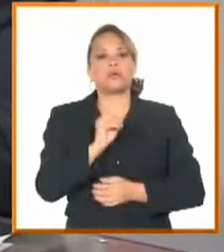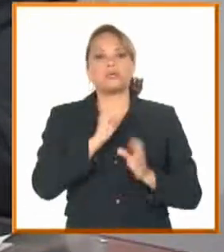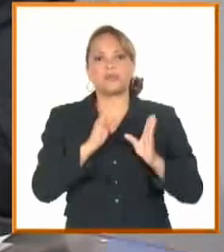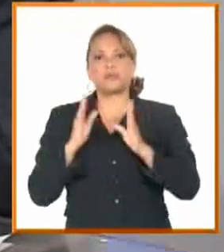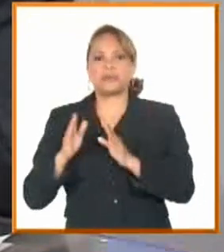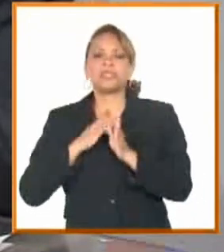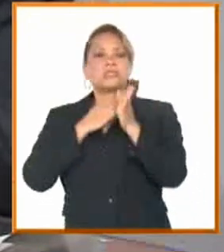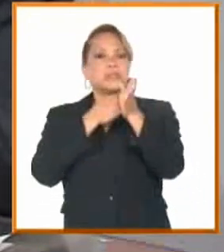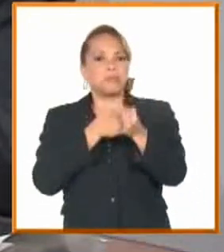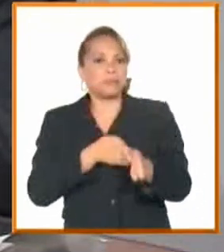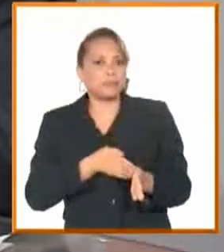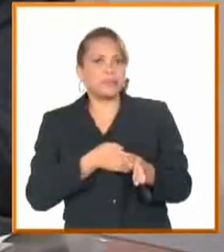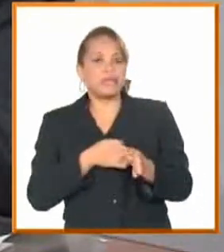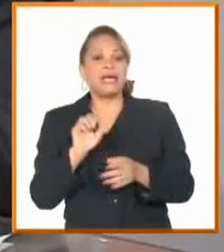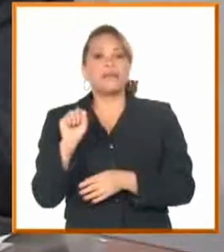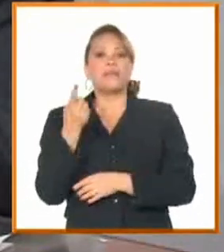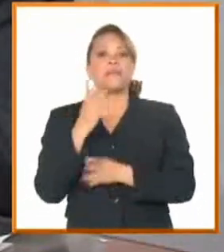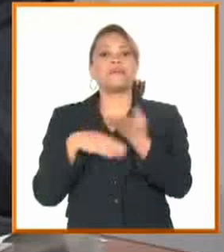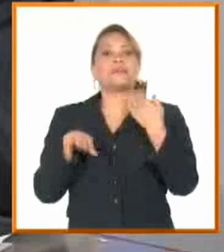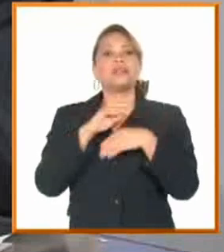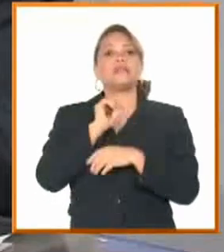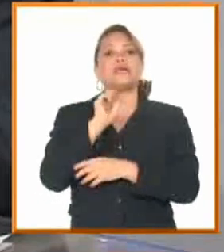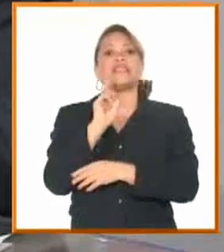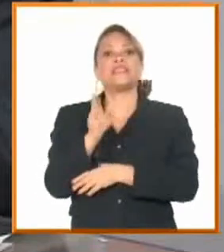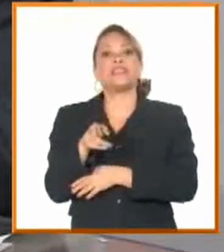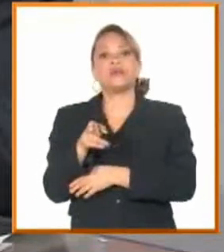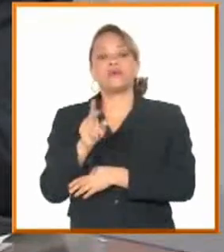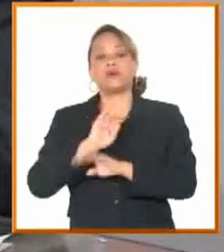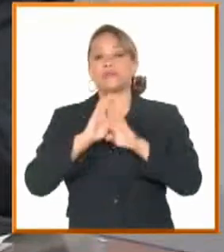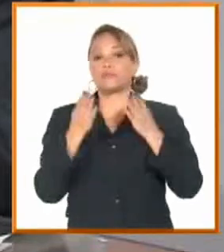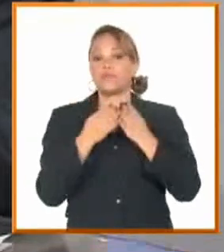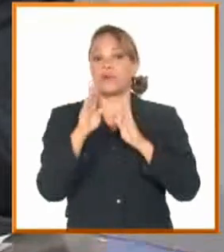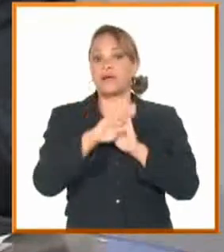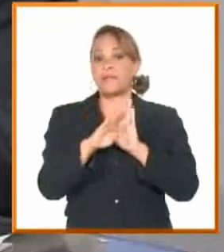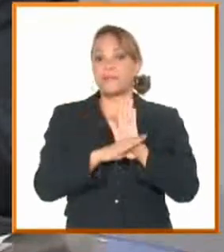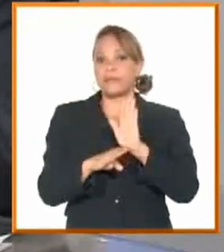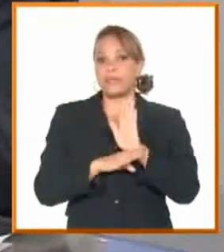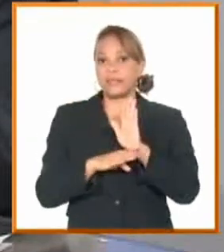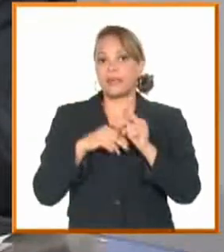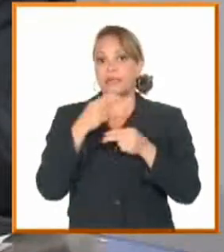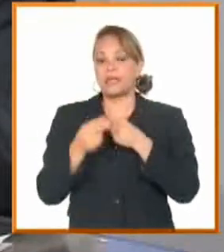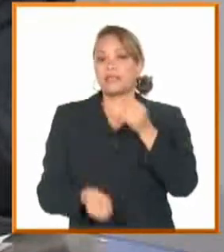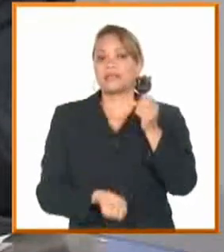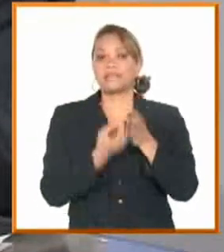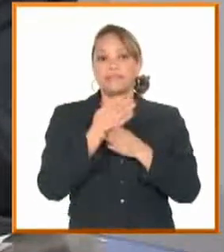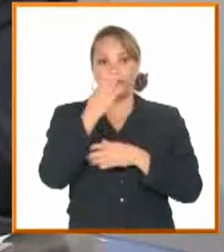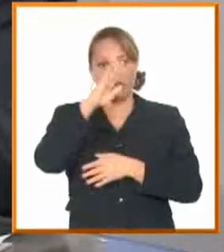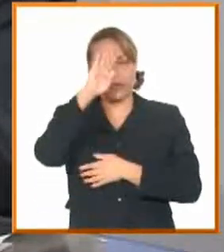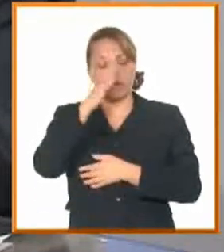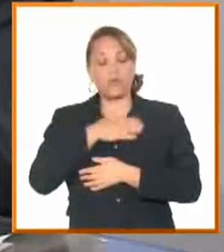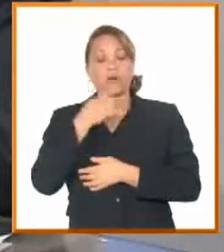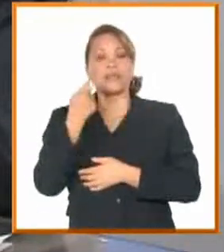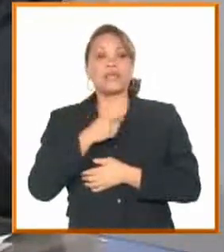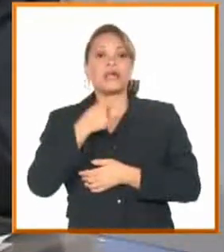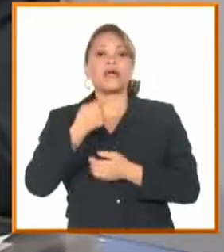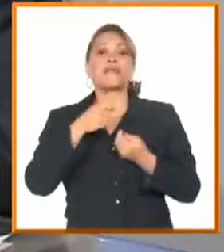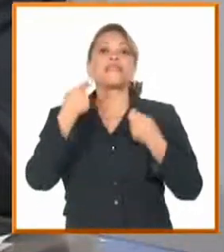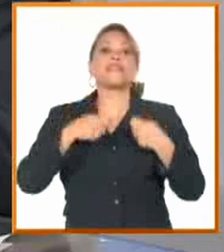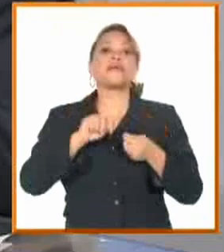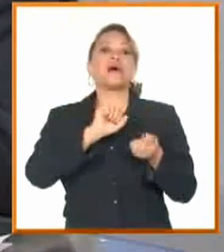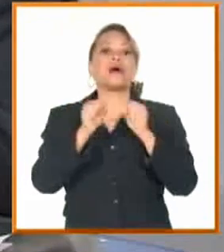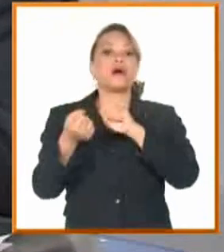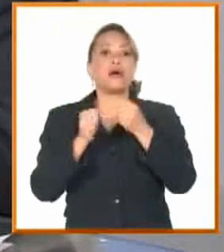disciplina. El primer ministro ha indicado que todas las medidas que adoptamos en el país que tienen que ver con ahorro tienen que ser